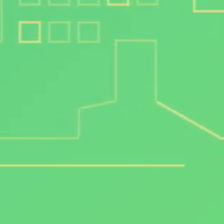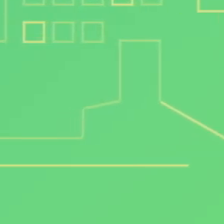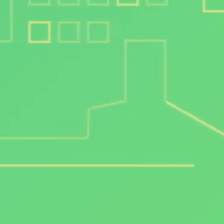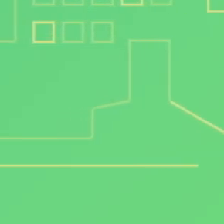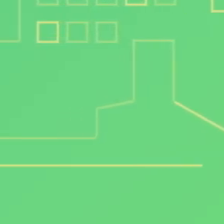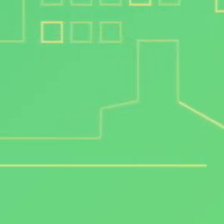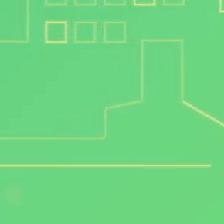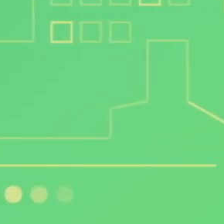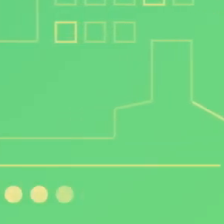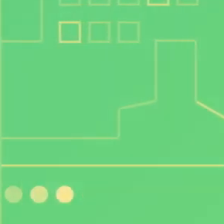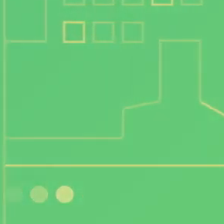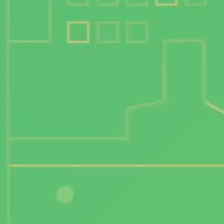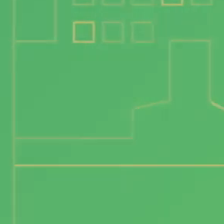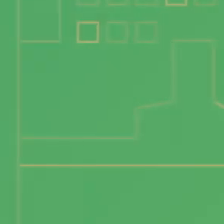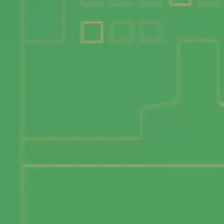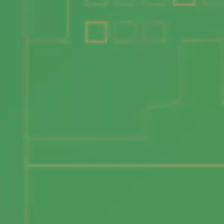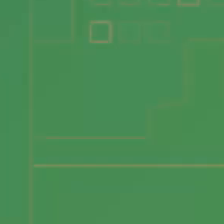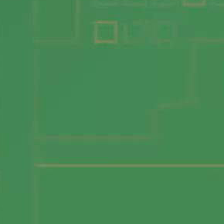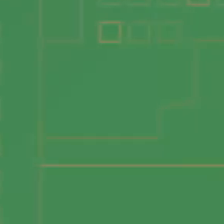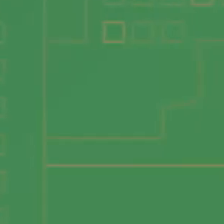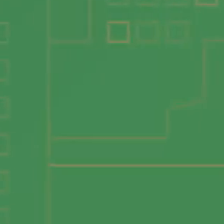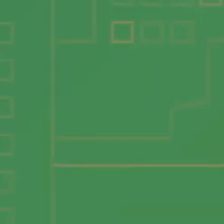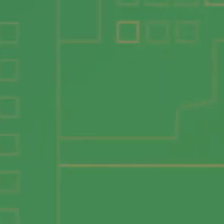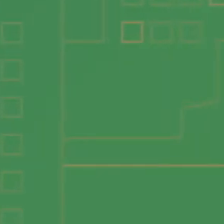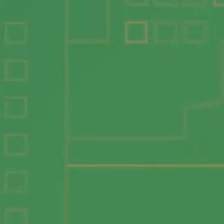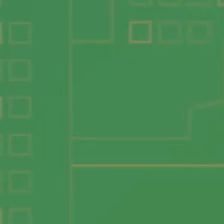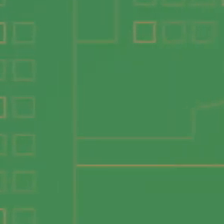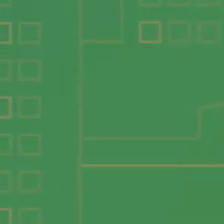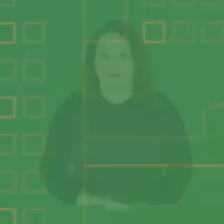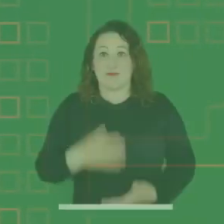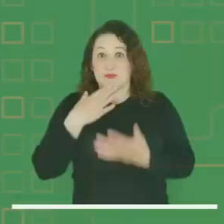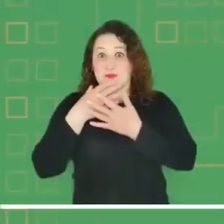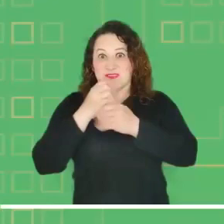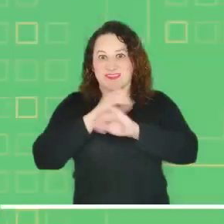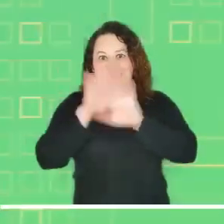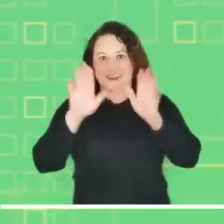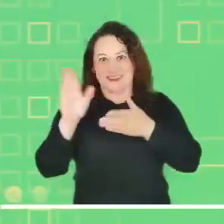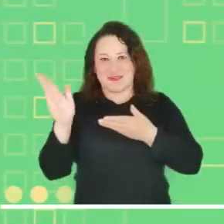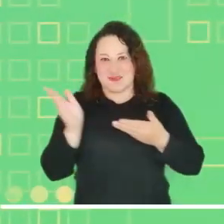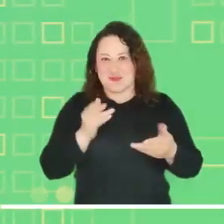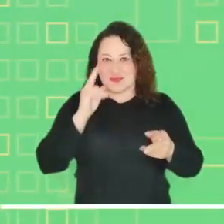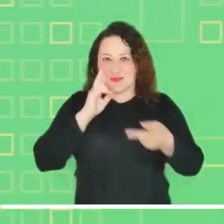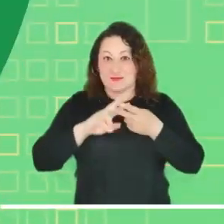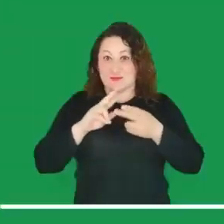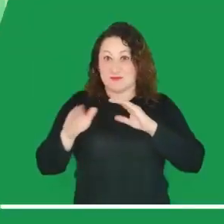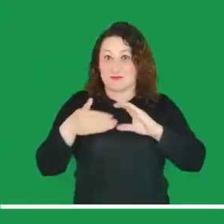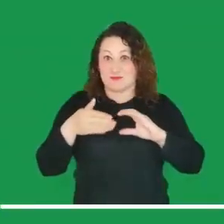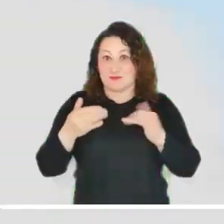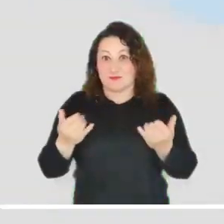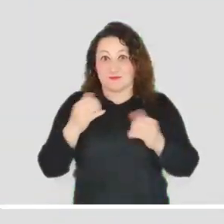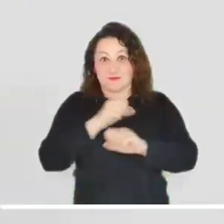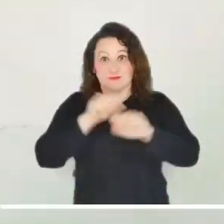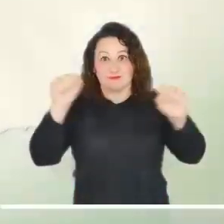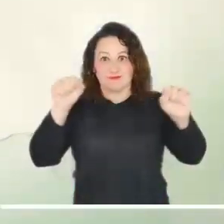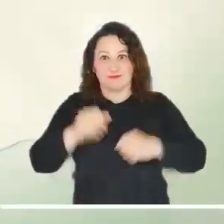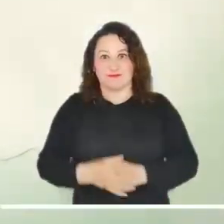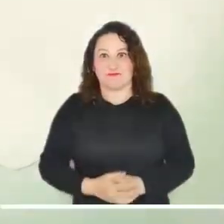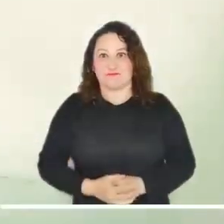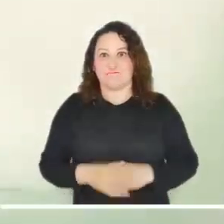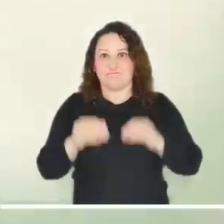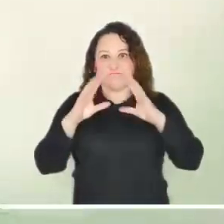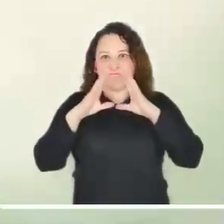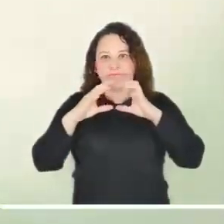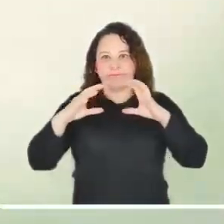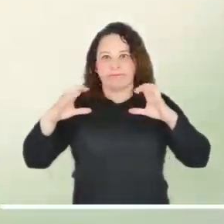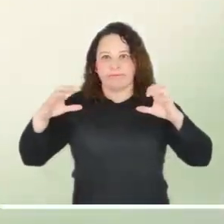Buenos días y bienvenidos a conocer el pronóstico del tiempo de la mañana. Las nubes se agruparán en amplios